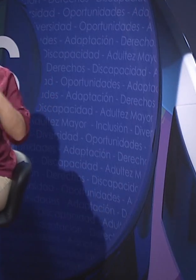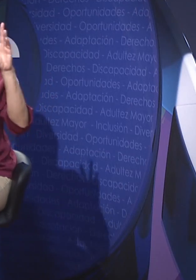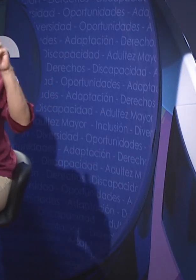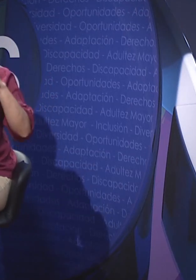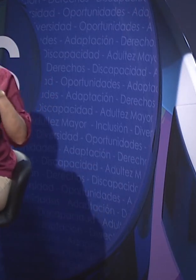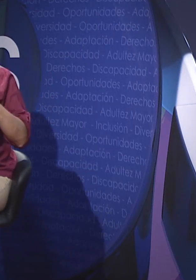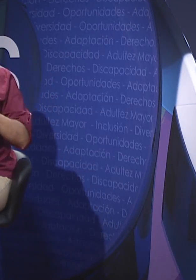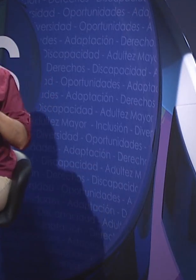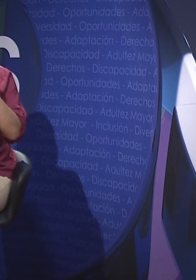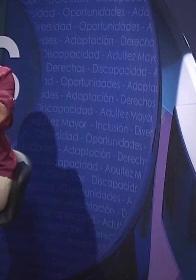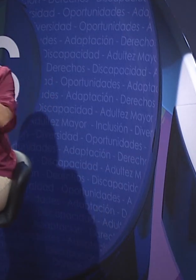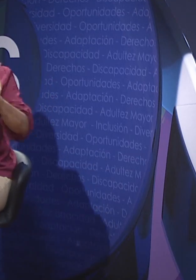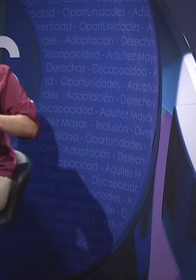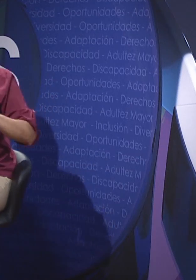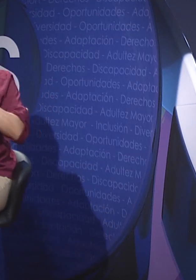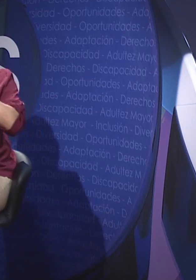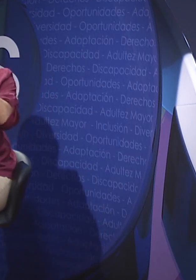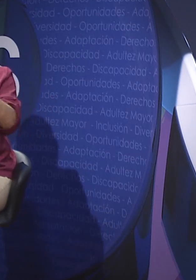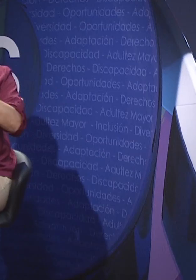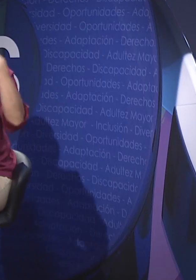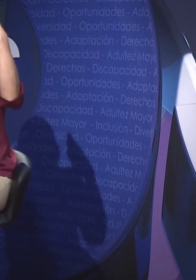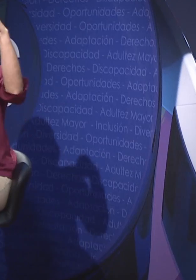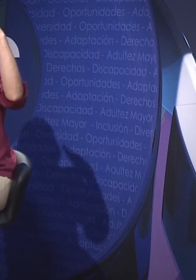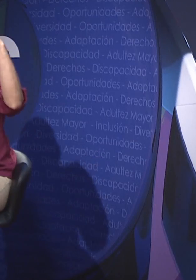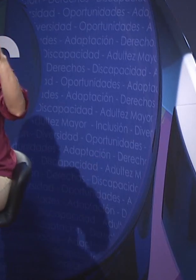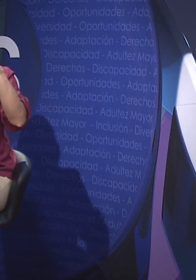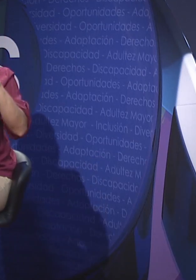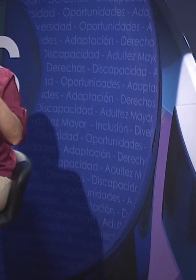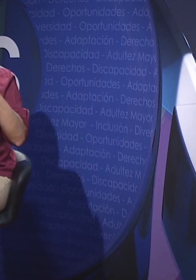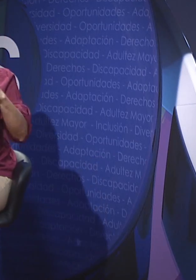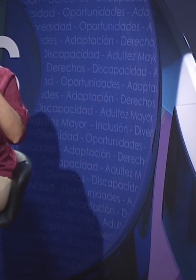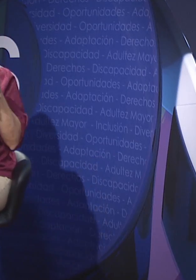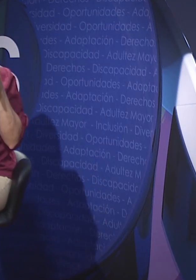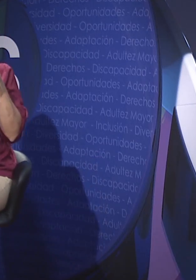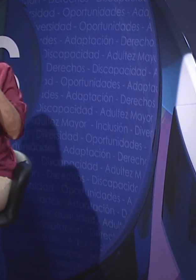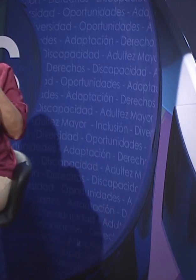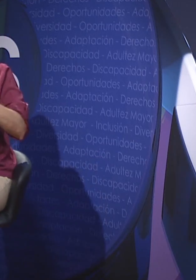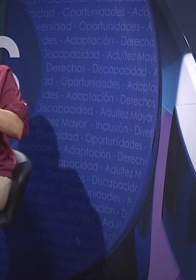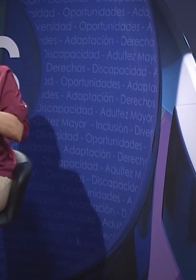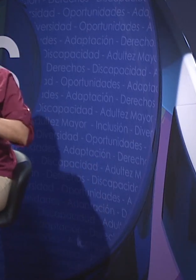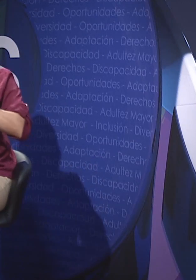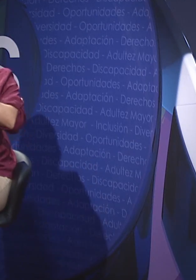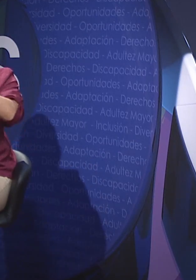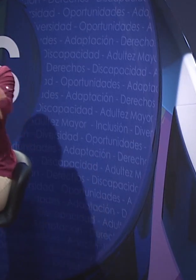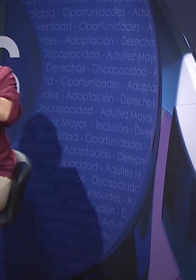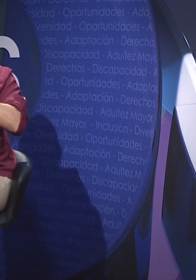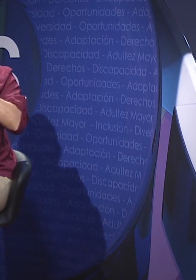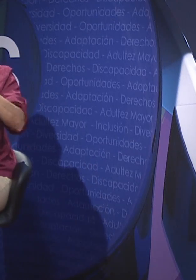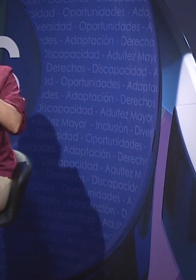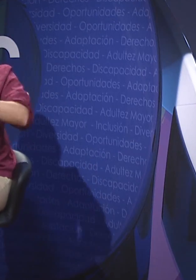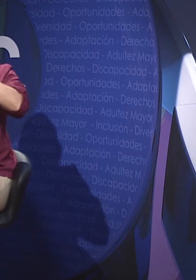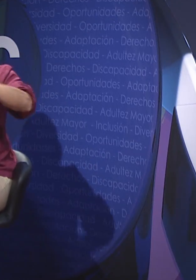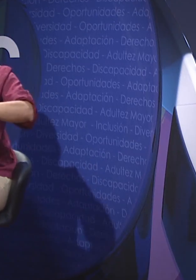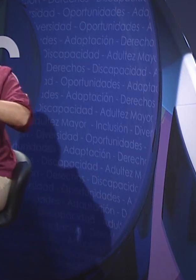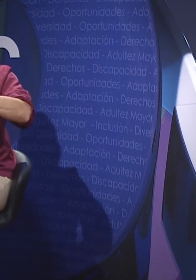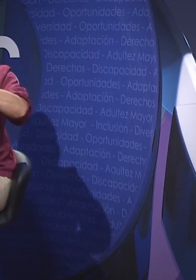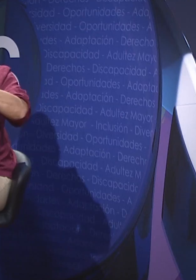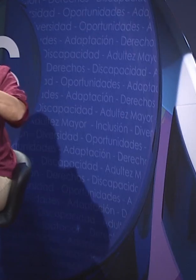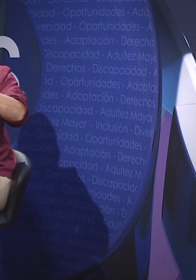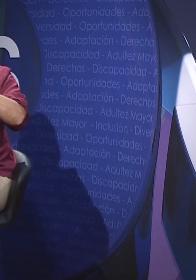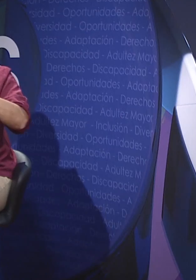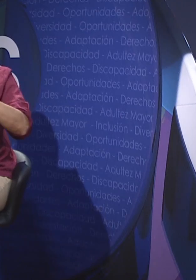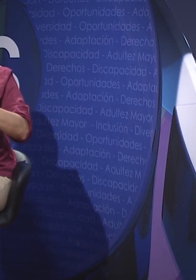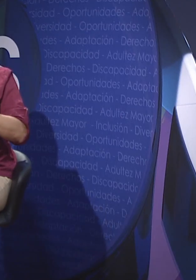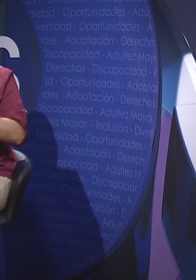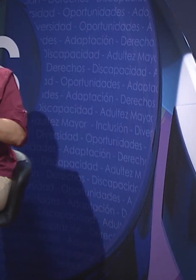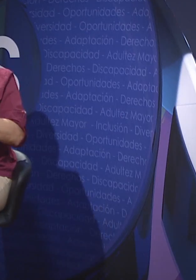Estilo Libre le presentamos todos los detalles de la delegación TICA que representa al país en esta competencia internacional que se efectúa